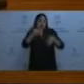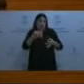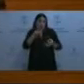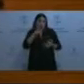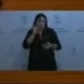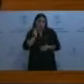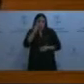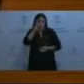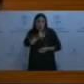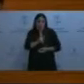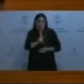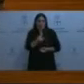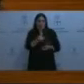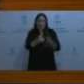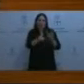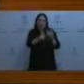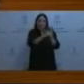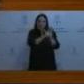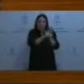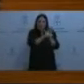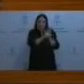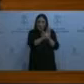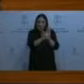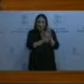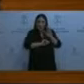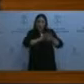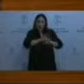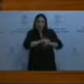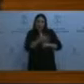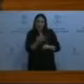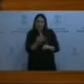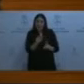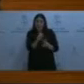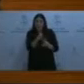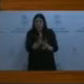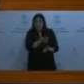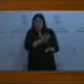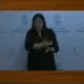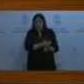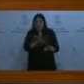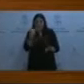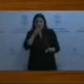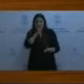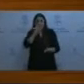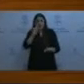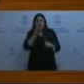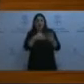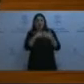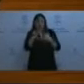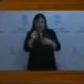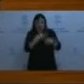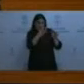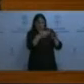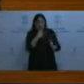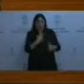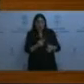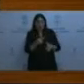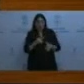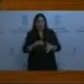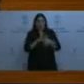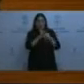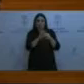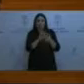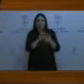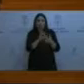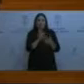hay un decreto que cumplir. En su respuesta a la anterior pregunta que le planteamos sobre el decreto, allá por el 31 de marzo, como usted hoy bien dijo, también dijo